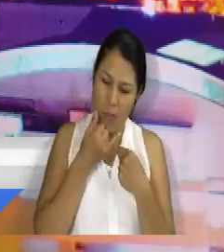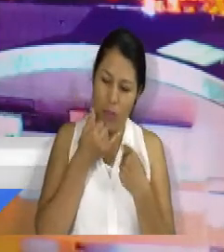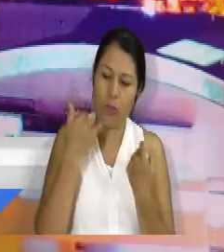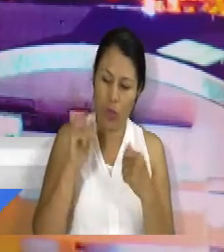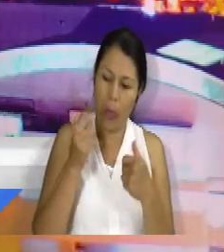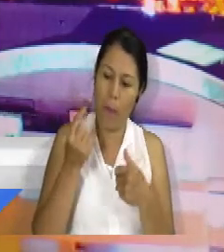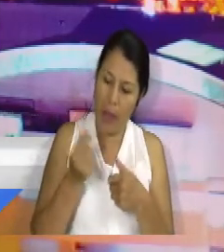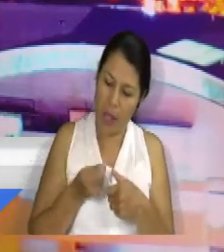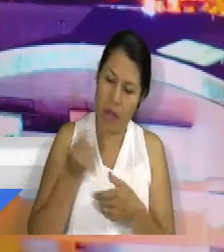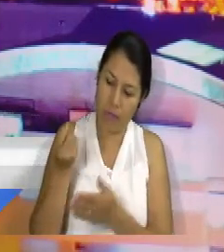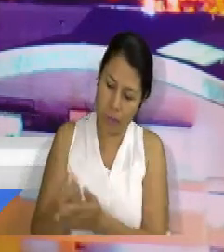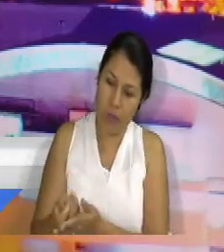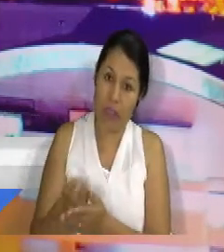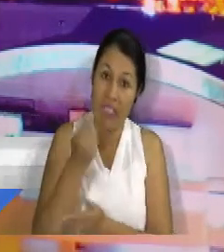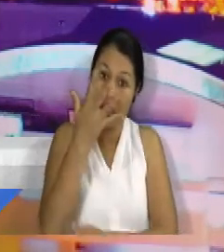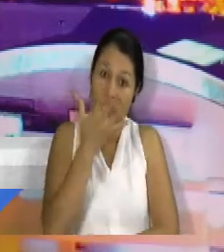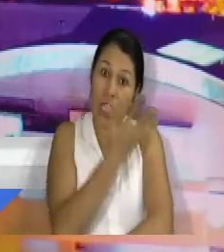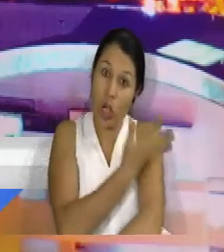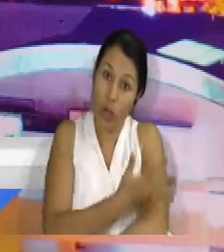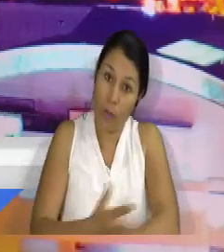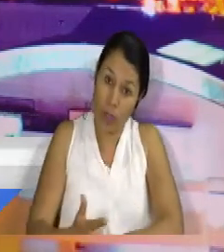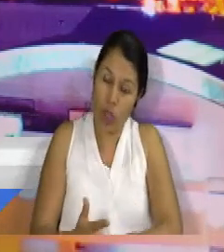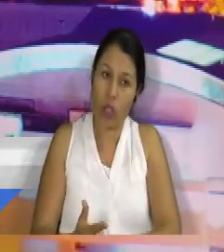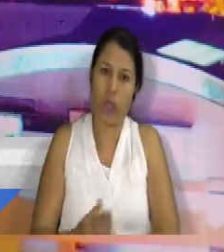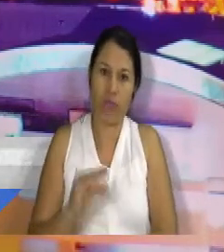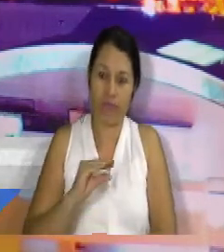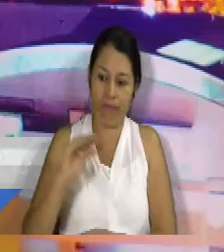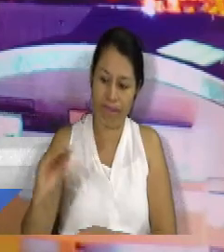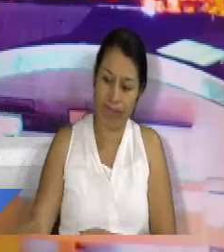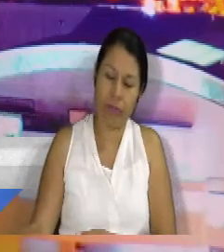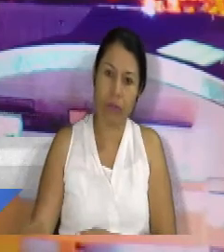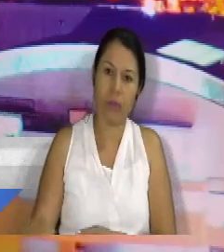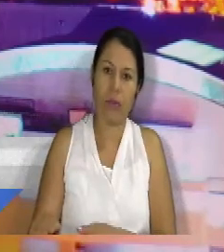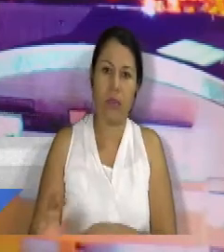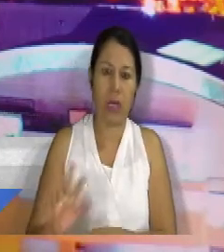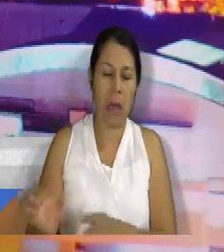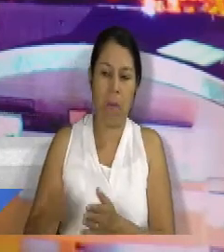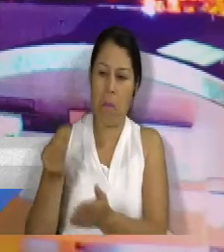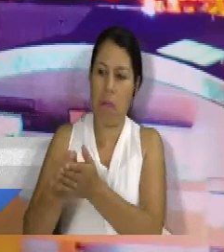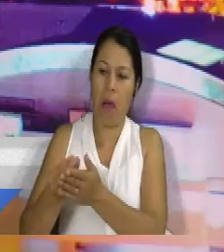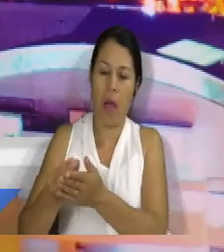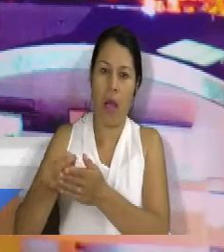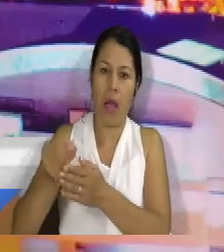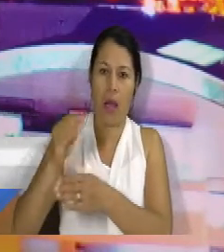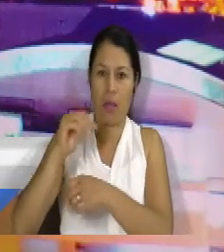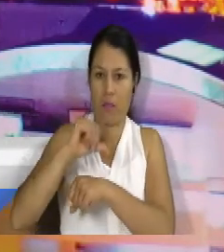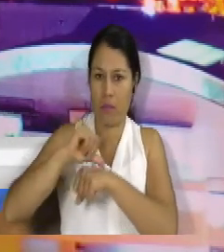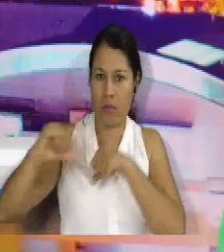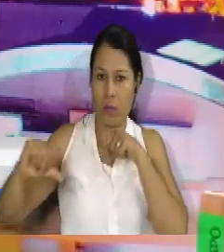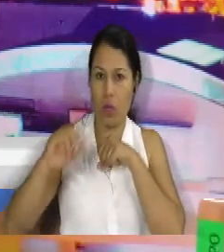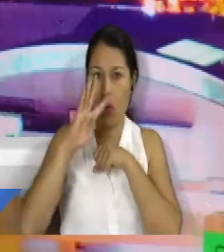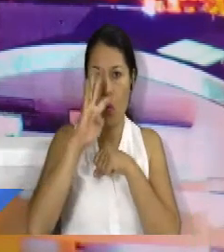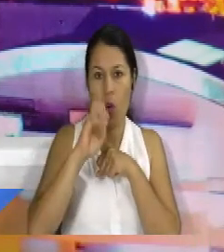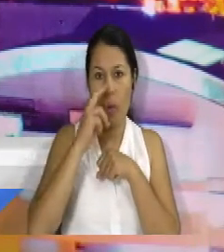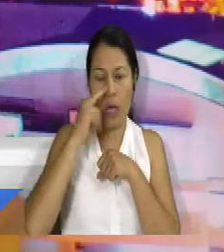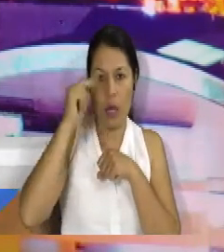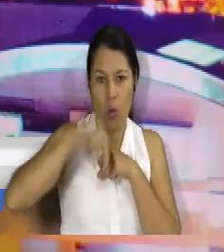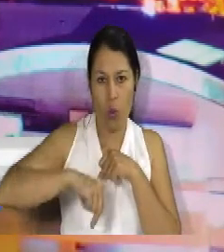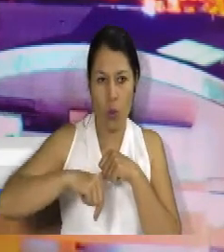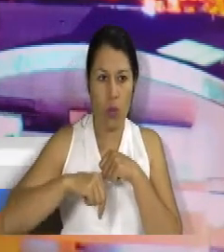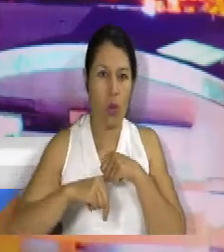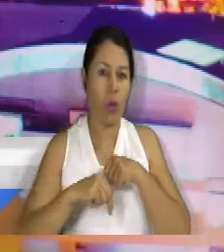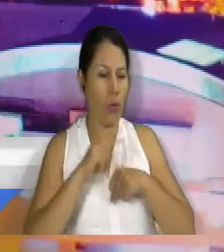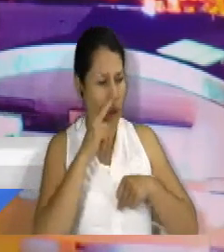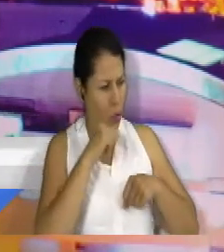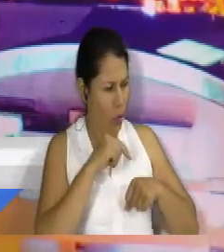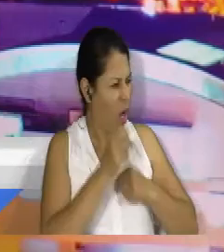efectivo los 5 millones de pesos y pagamos. Me operaron el 9 de junio, excelente, el doctor del año pasado, el